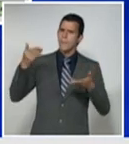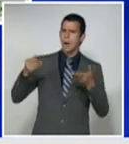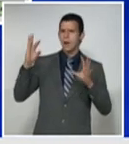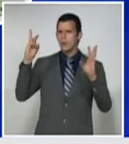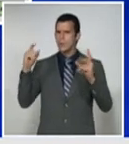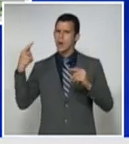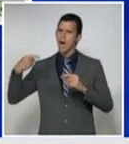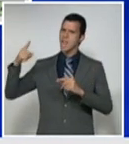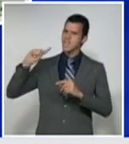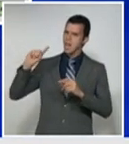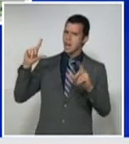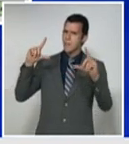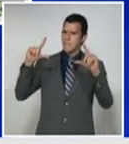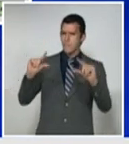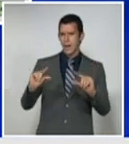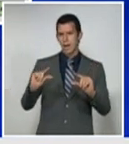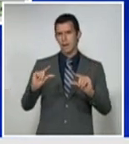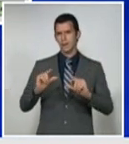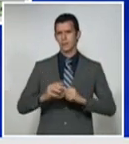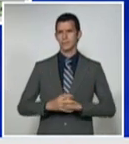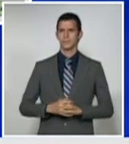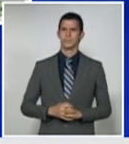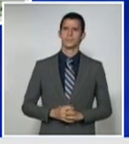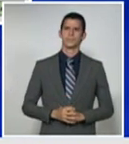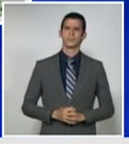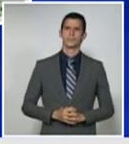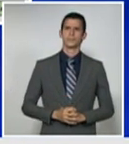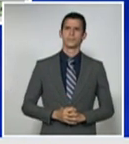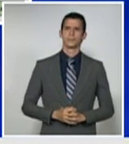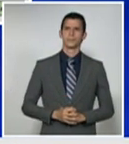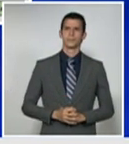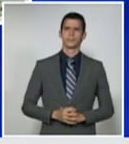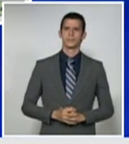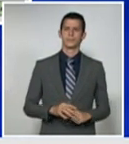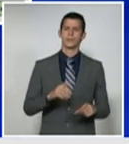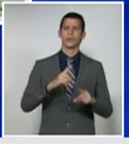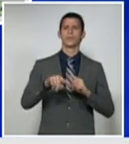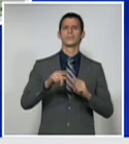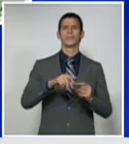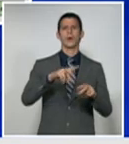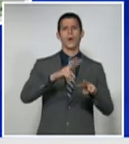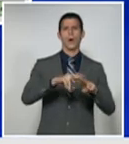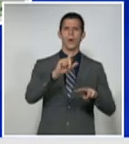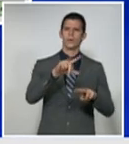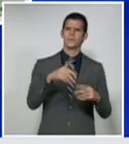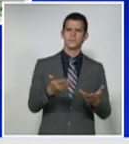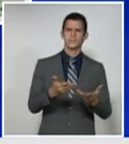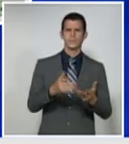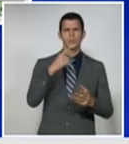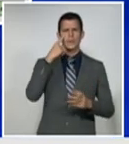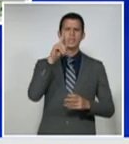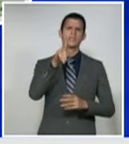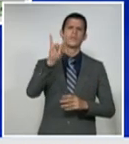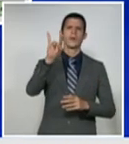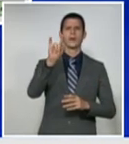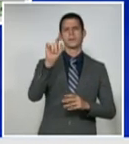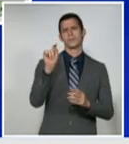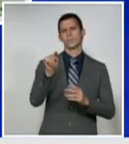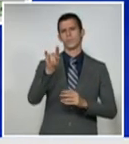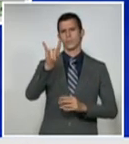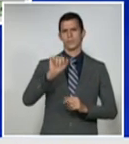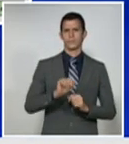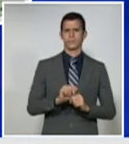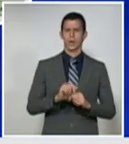día anterior. Holguín con una tasa de 19,9 y Villa Clara con